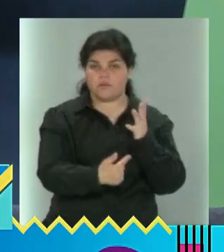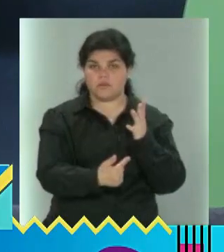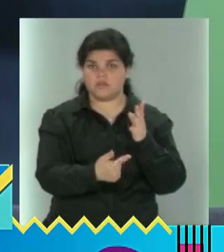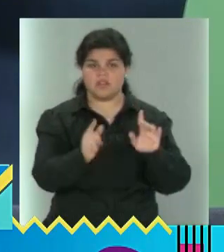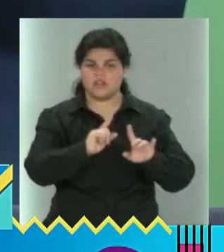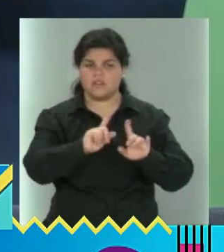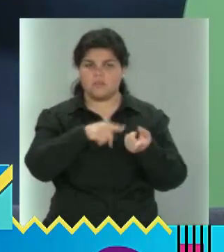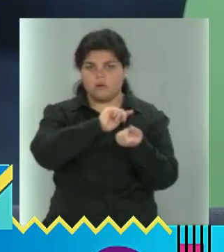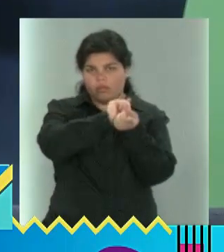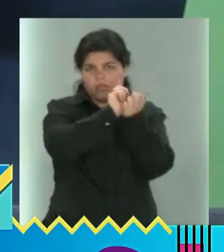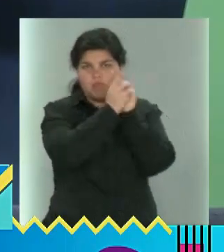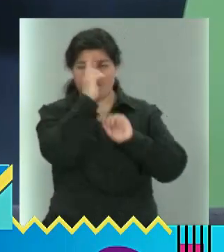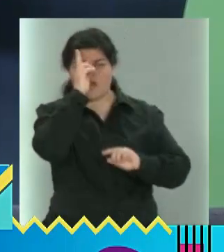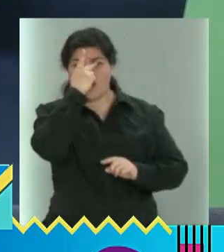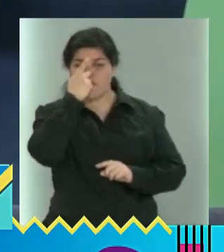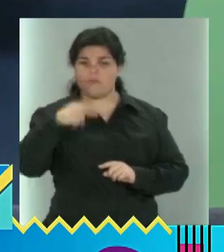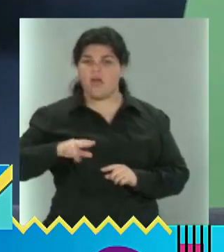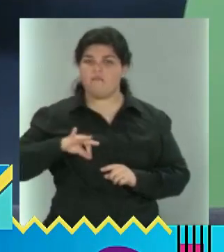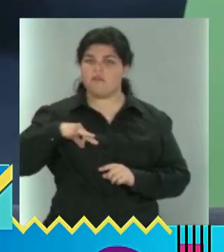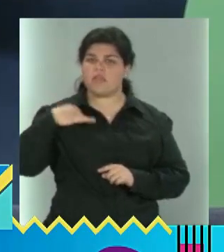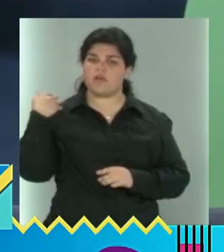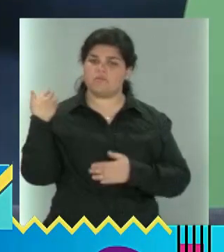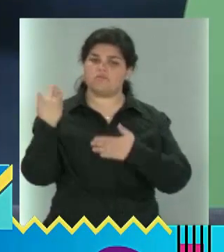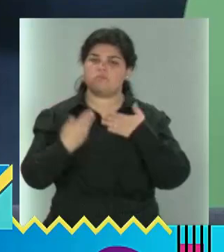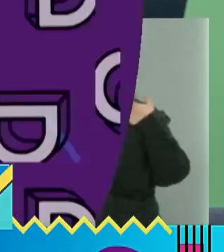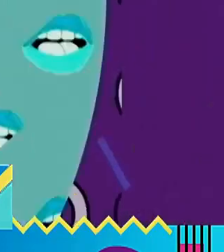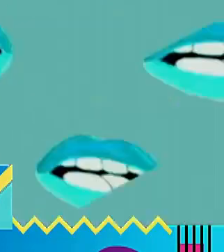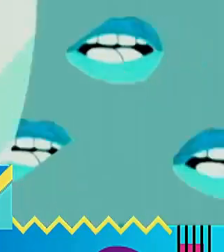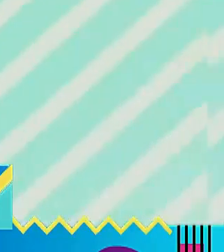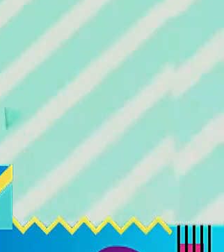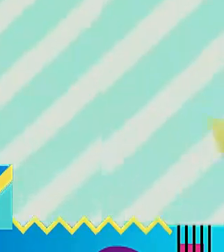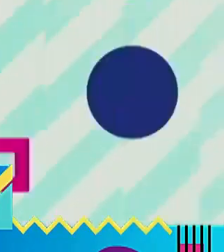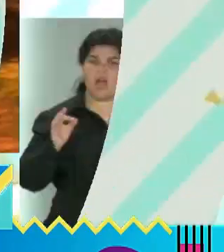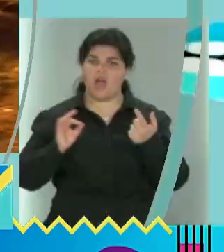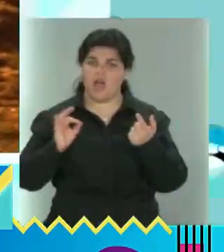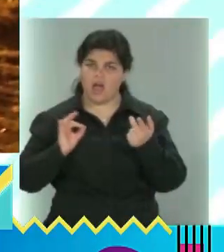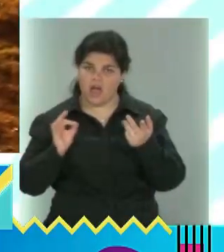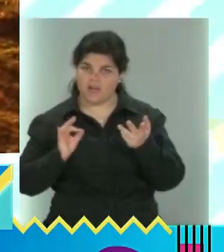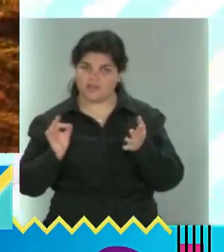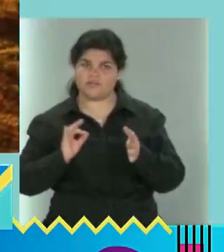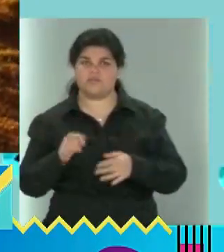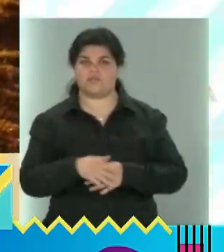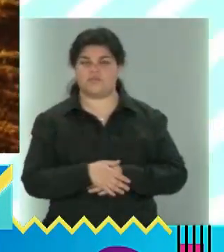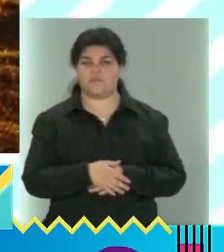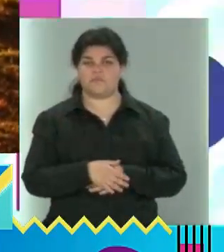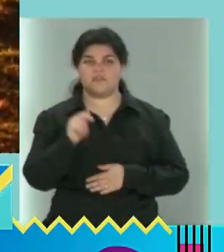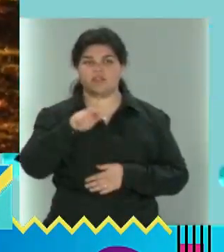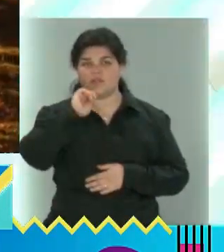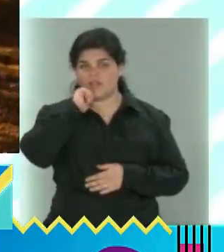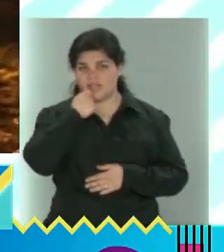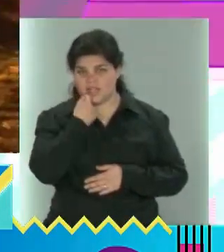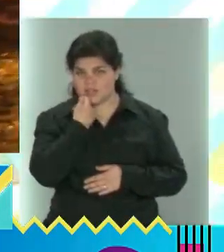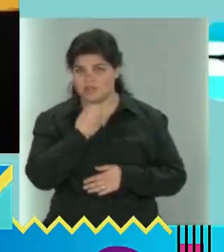de vida y con los años, porque eso es lo lindo que tiene las artes